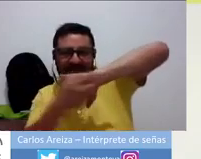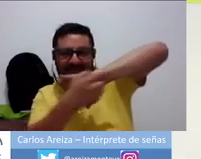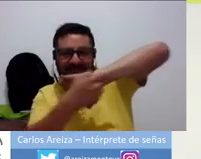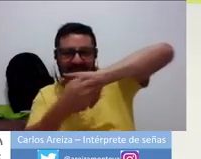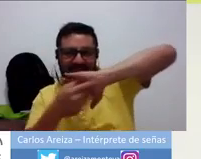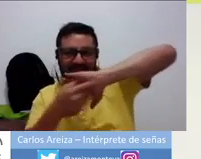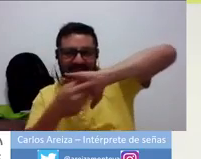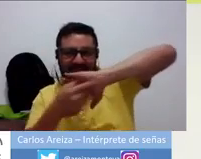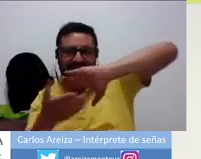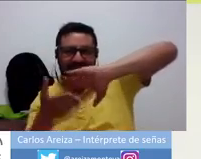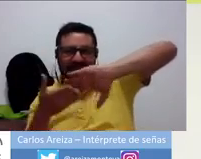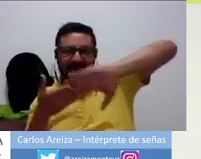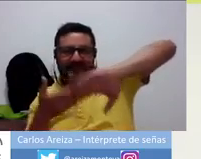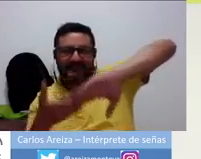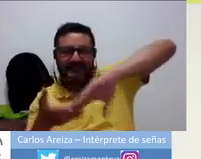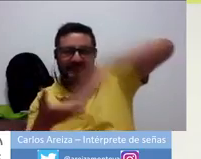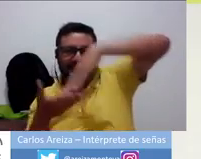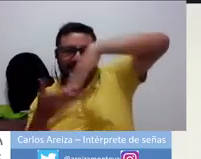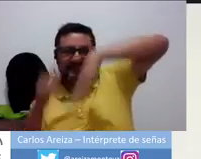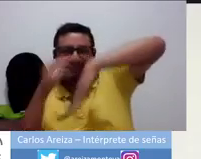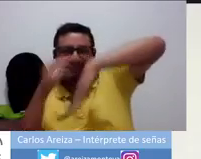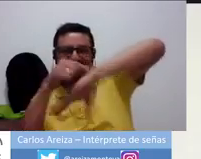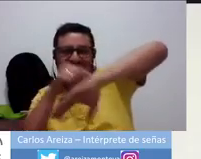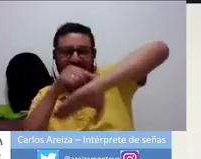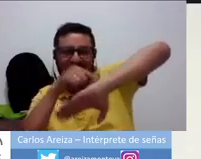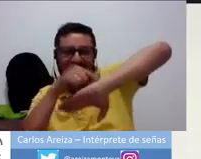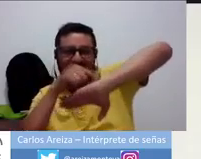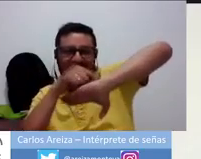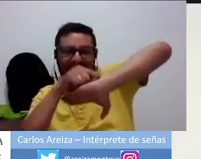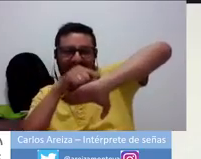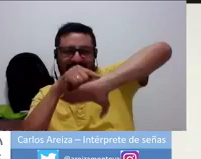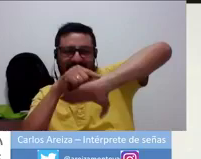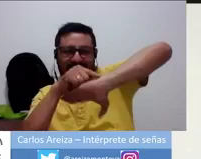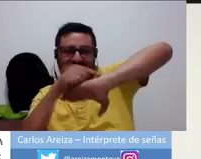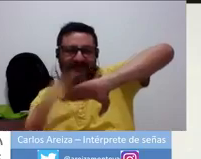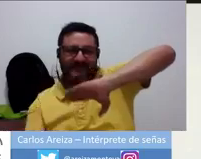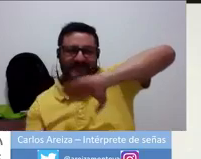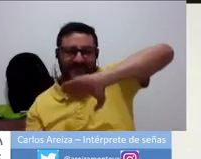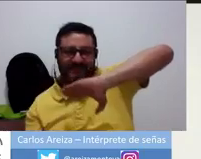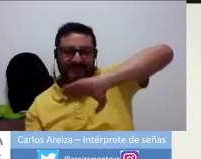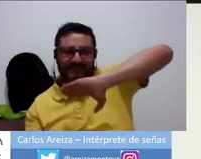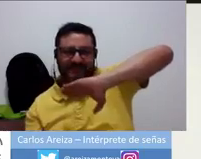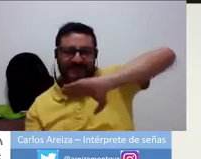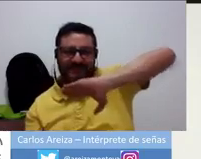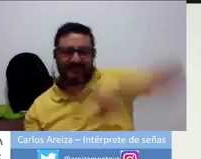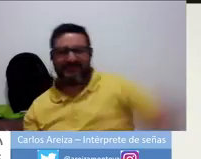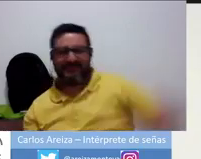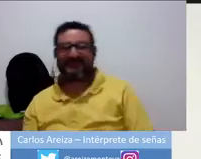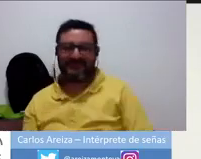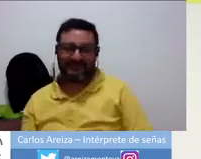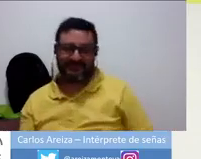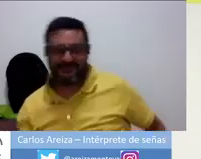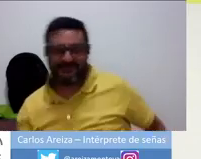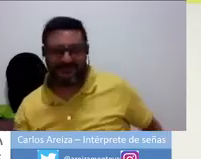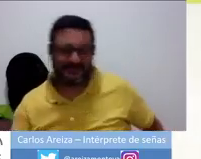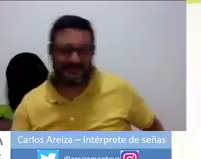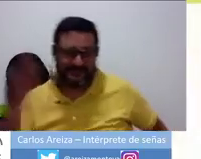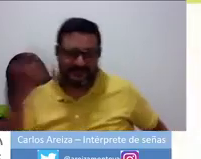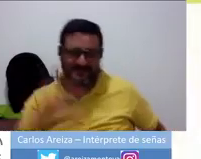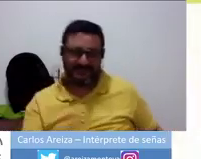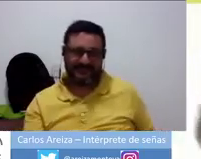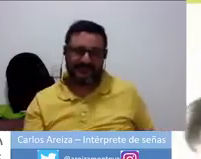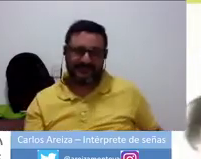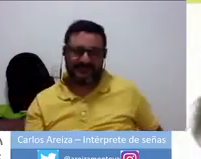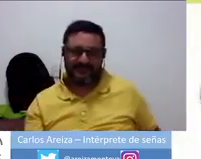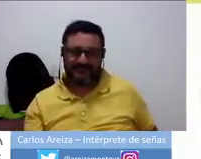va tobillos, desde, o sea, sale desde ahí. Nosotros brincamos con los tobillos. Todo el tiempo. A nosotros brincamos hasta con